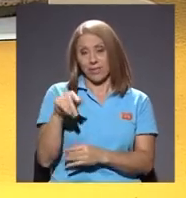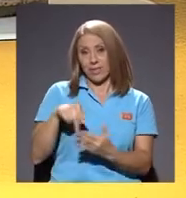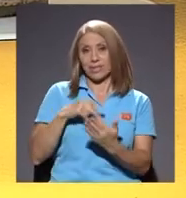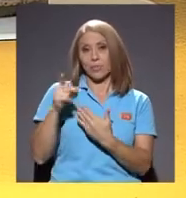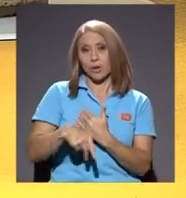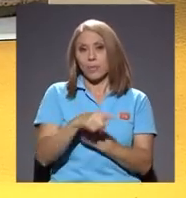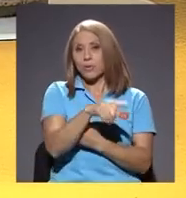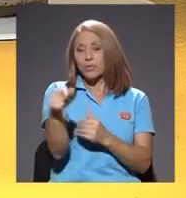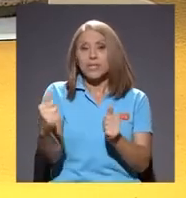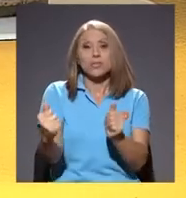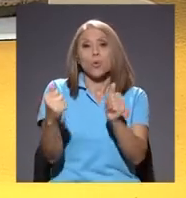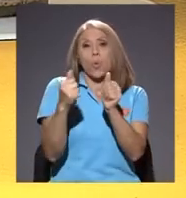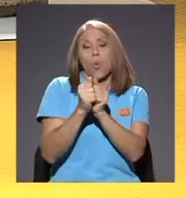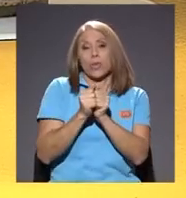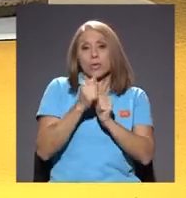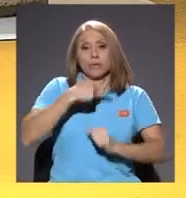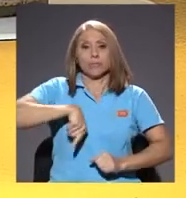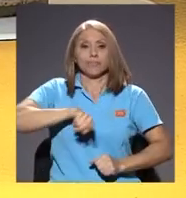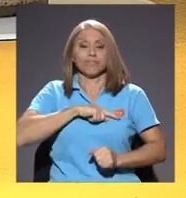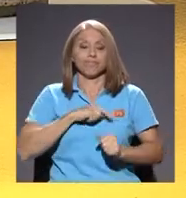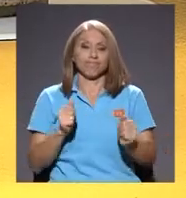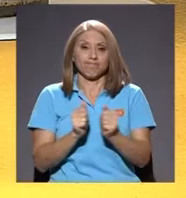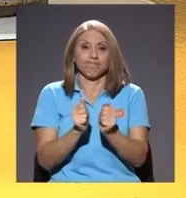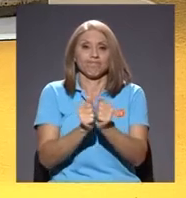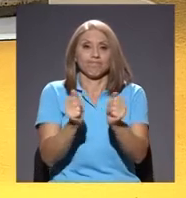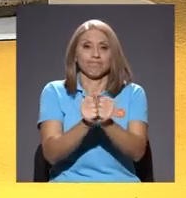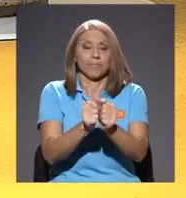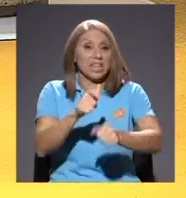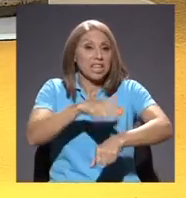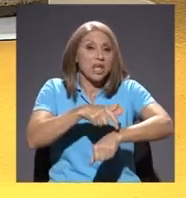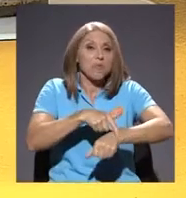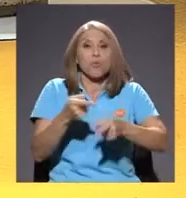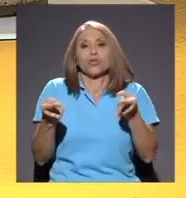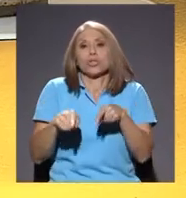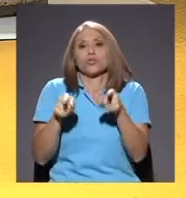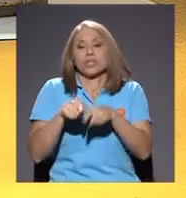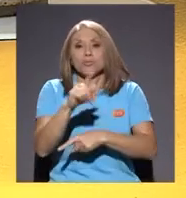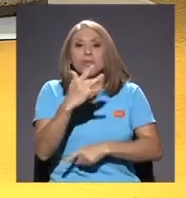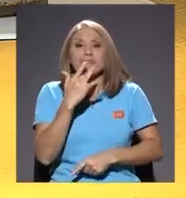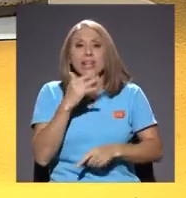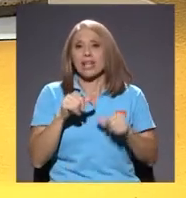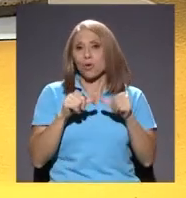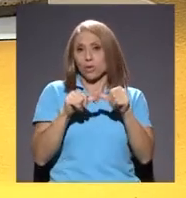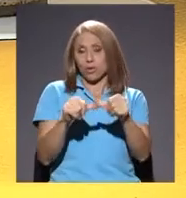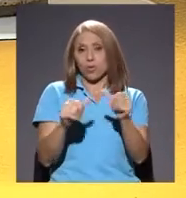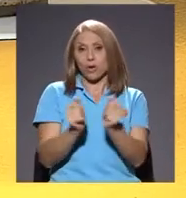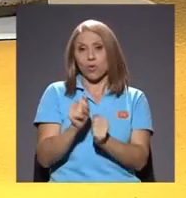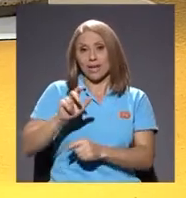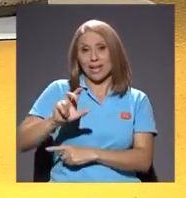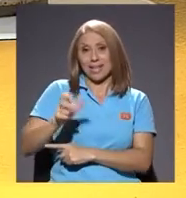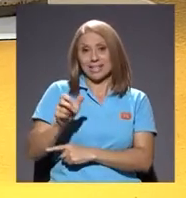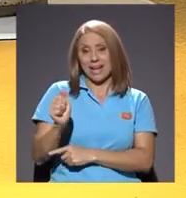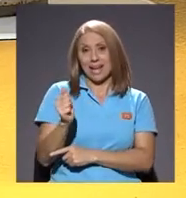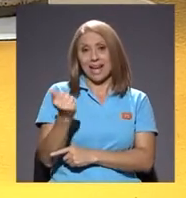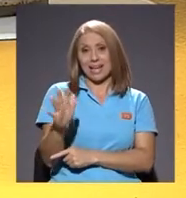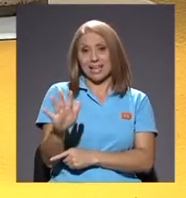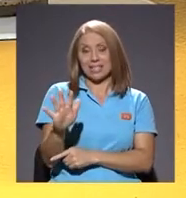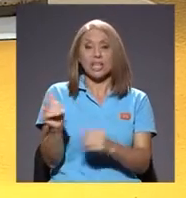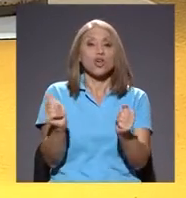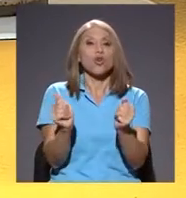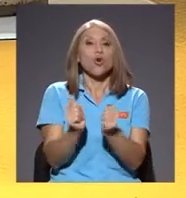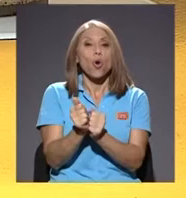nos sigan acompañando en los tiempos de circunstancias que prefieran y quédense con este canal que con los